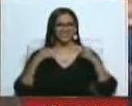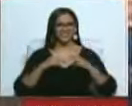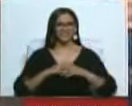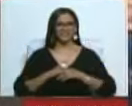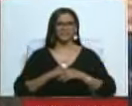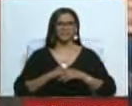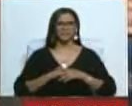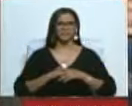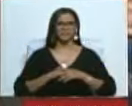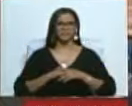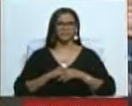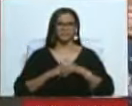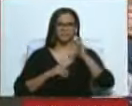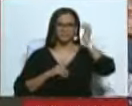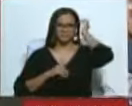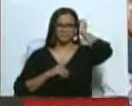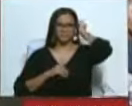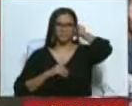¿Y Dana?